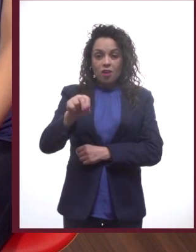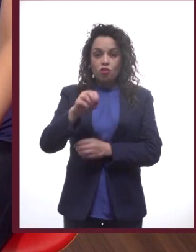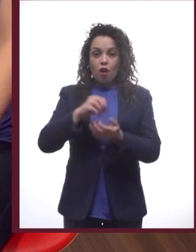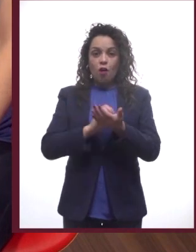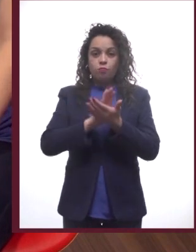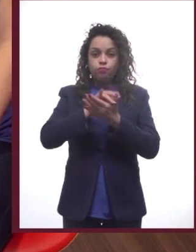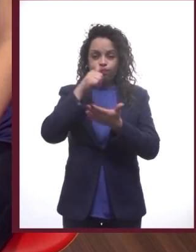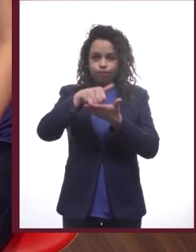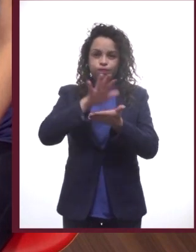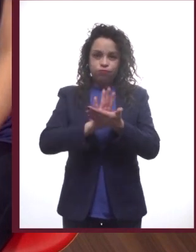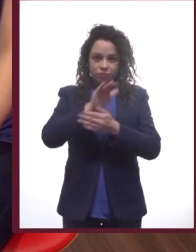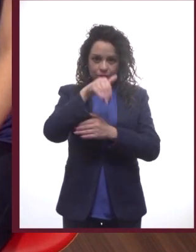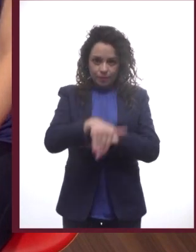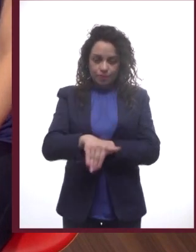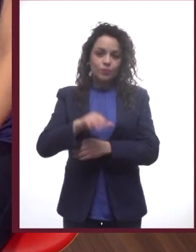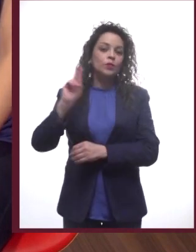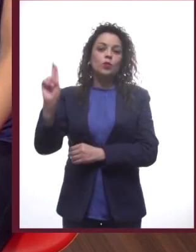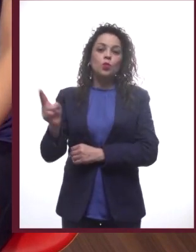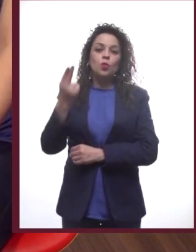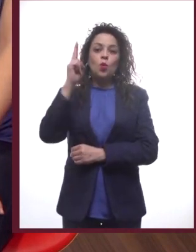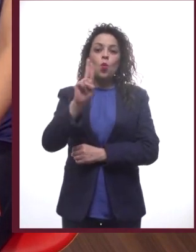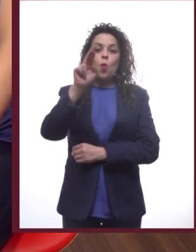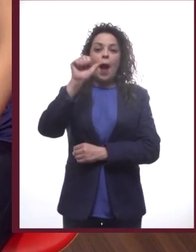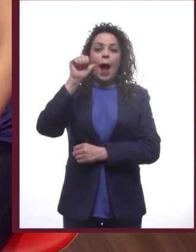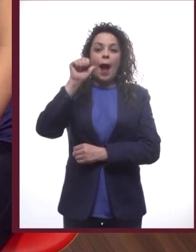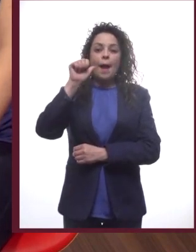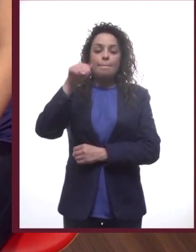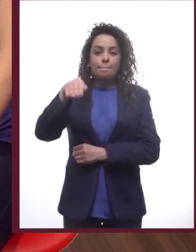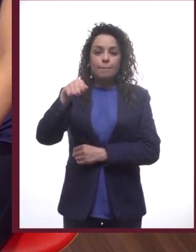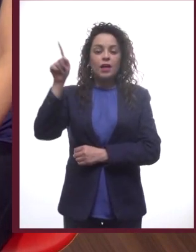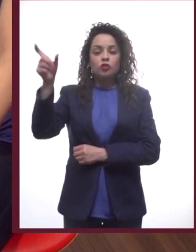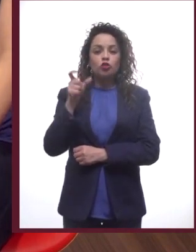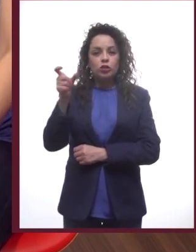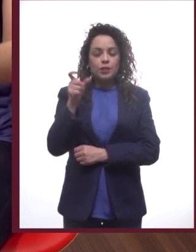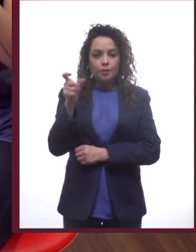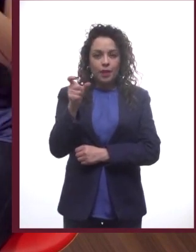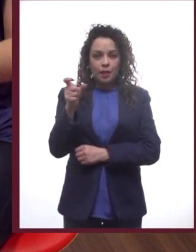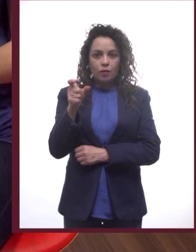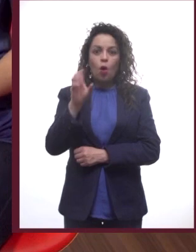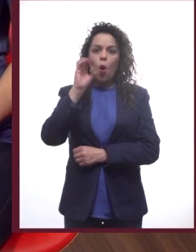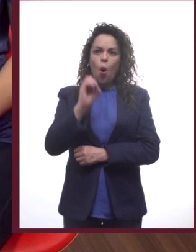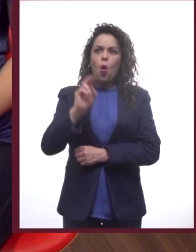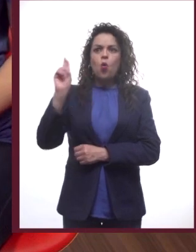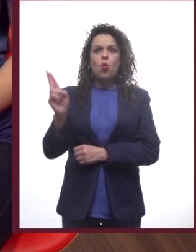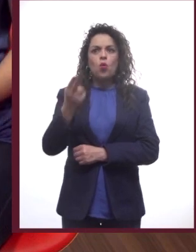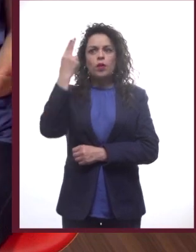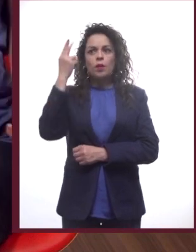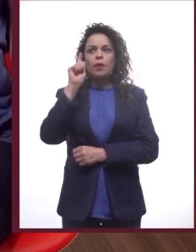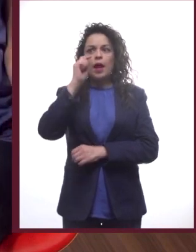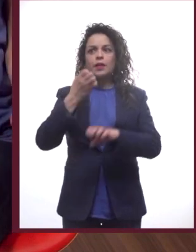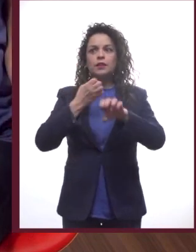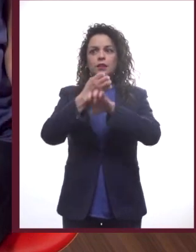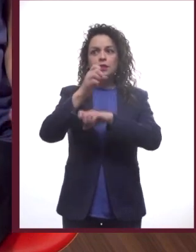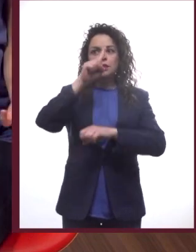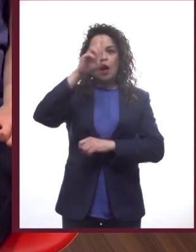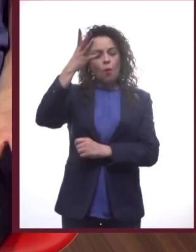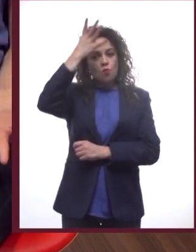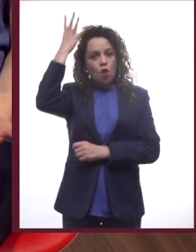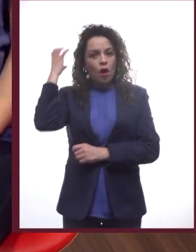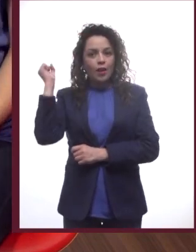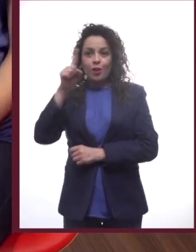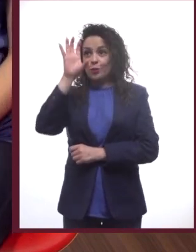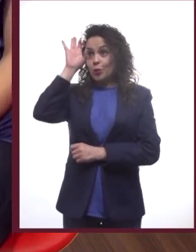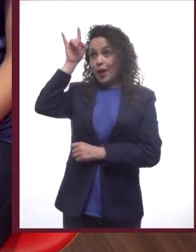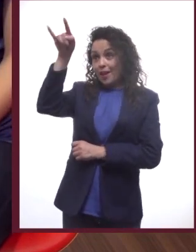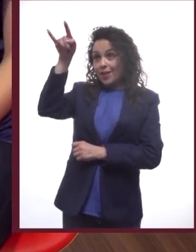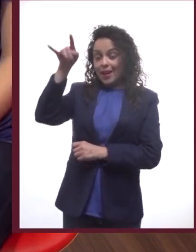como la maestría en Diseño y Producción Editorial en la Universidad Autónoma Metropolitana, Unidad Xochimilco, y la maestría en Producción Editorial